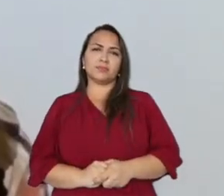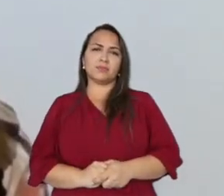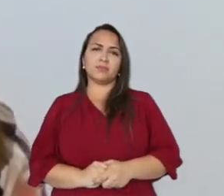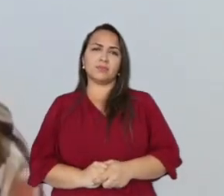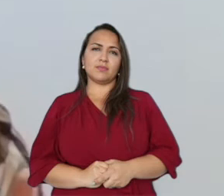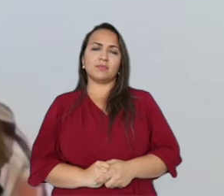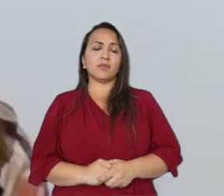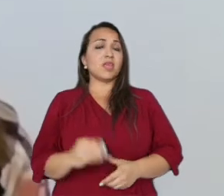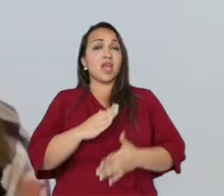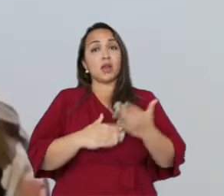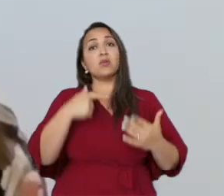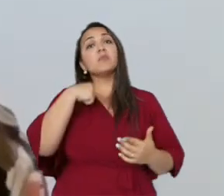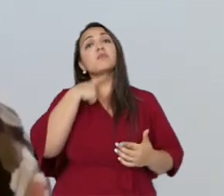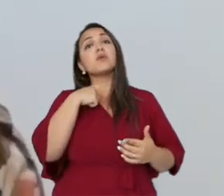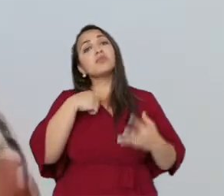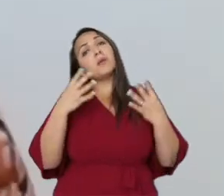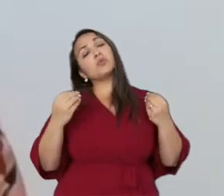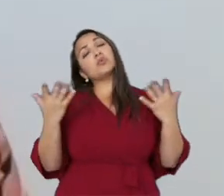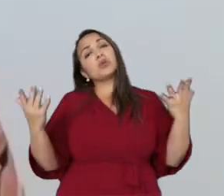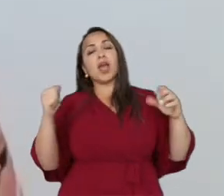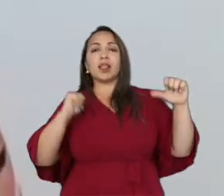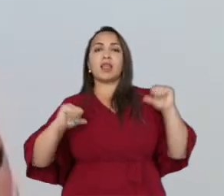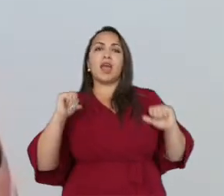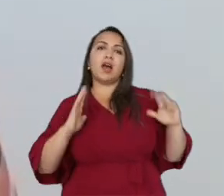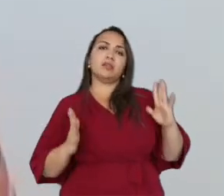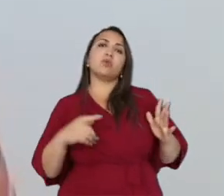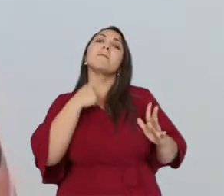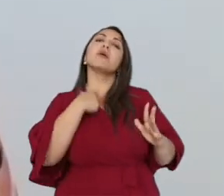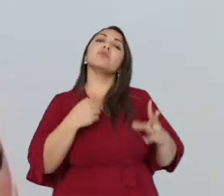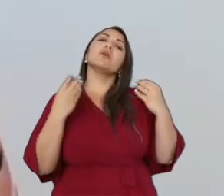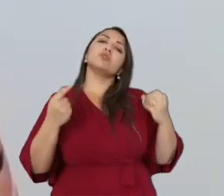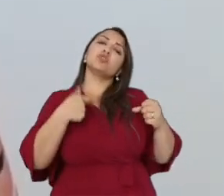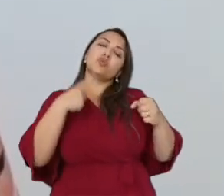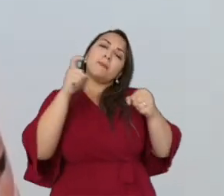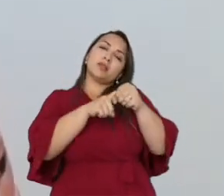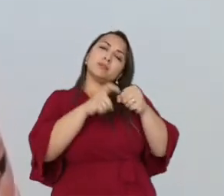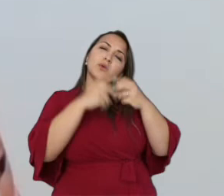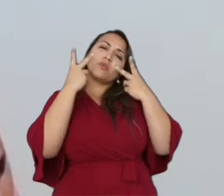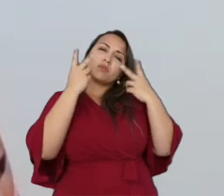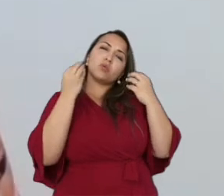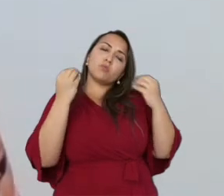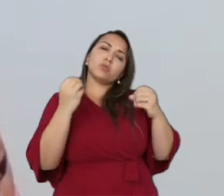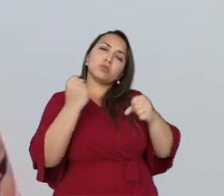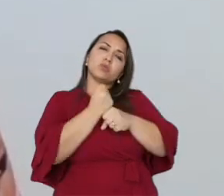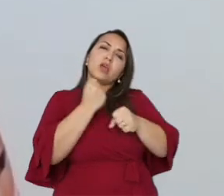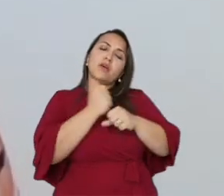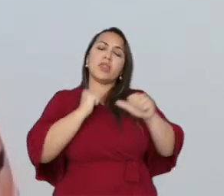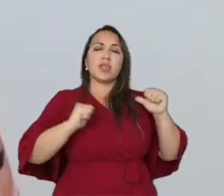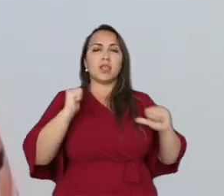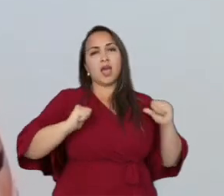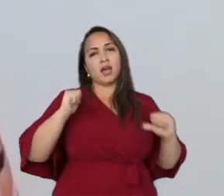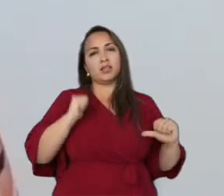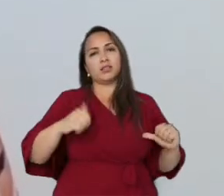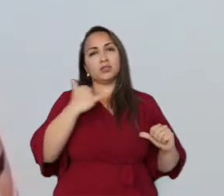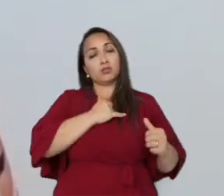Y algo que me gusta también es el teatro. Me gusta mucho. Yo he participado y he visto muchas obras de teatro. Y